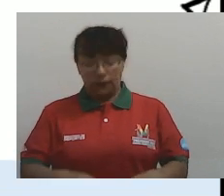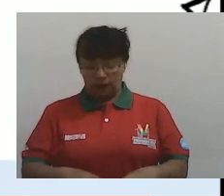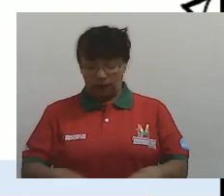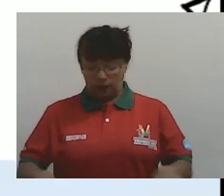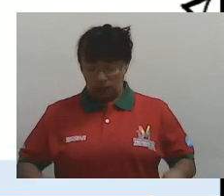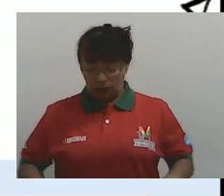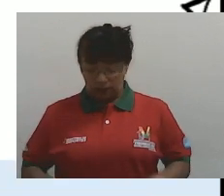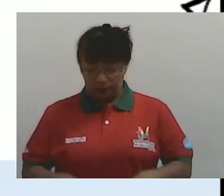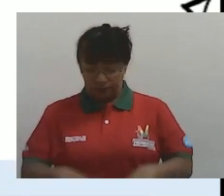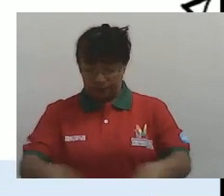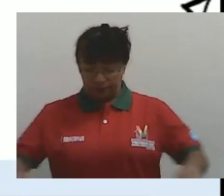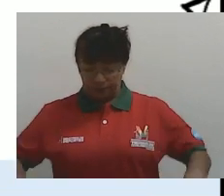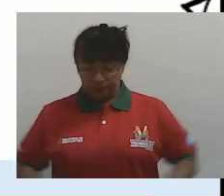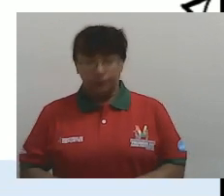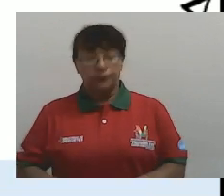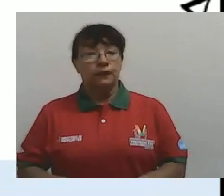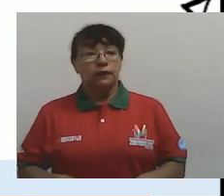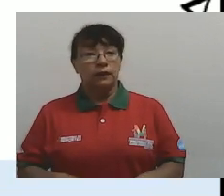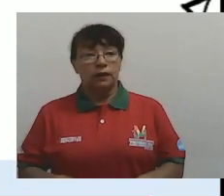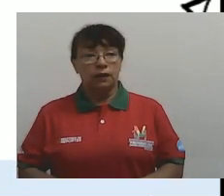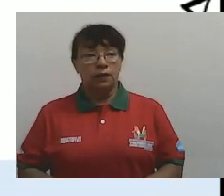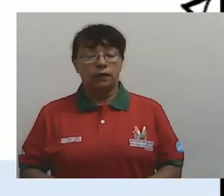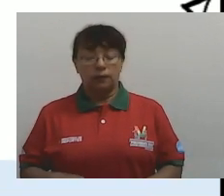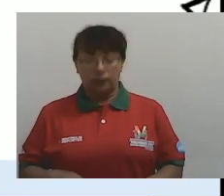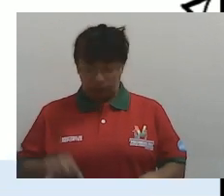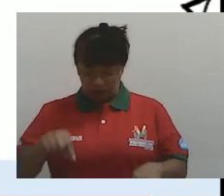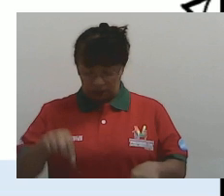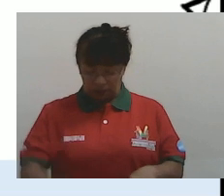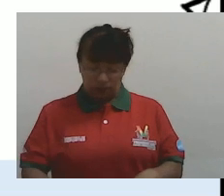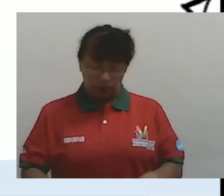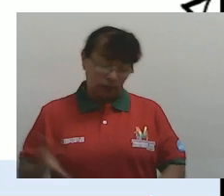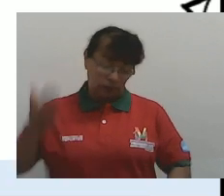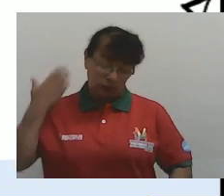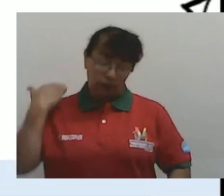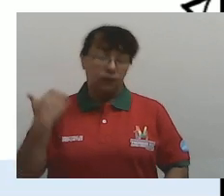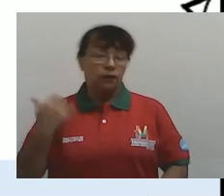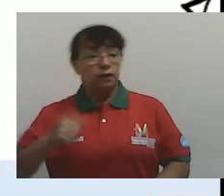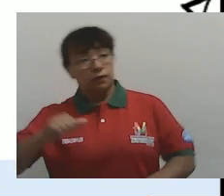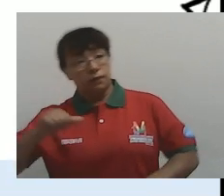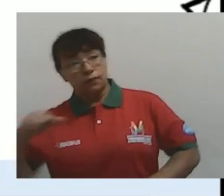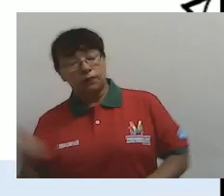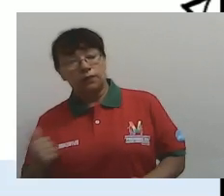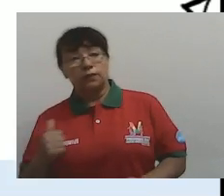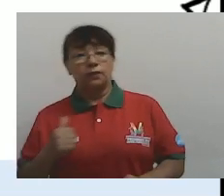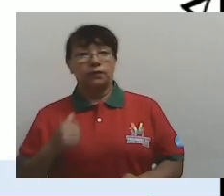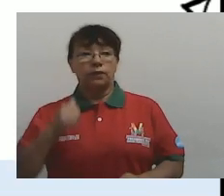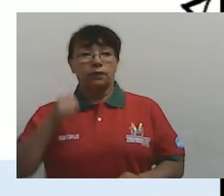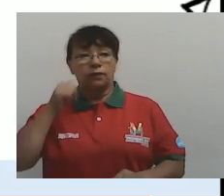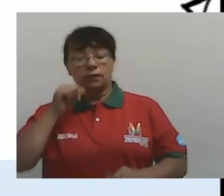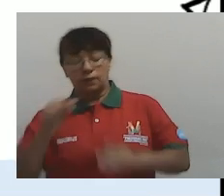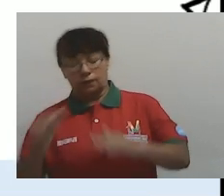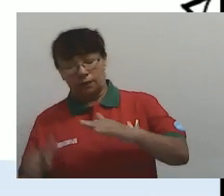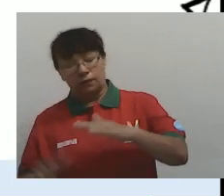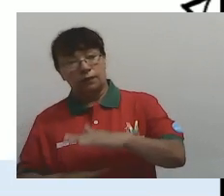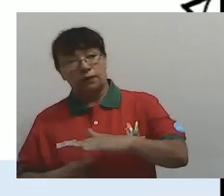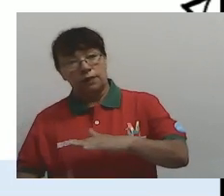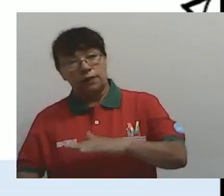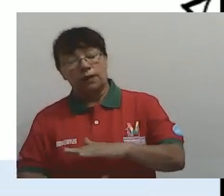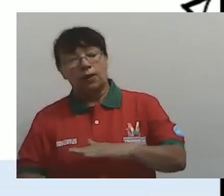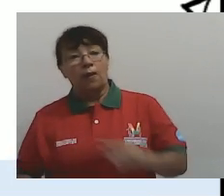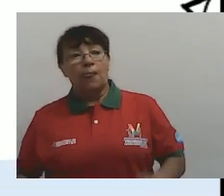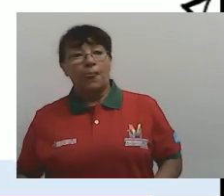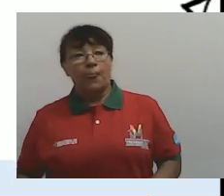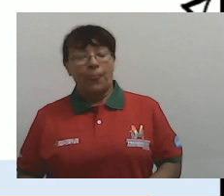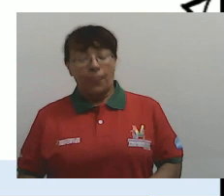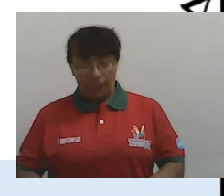el mismo lugar que dejó el anterior niño. Entonces, la marca del equipo va a ser la